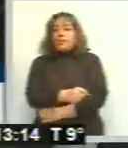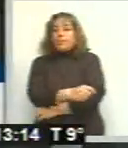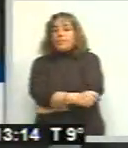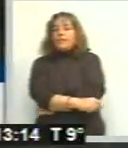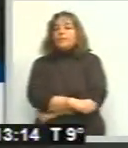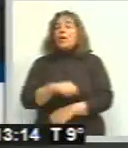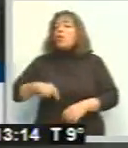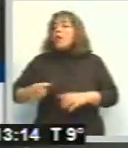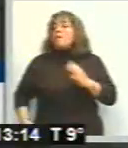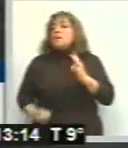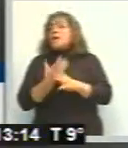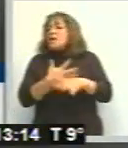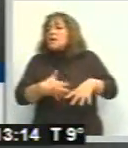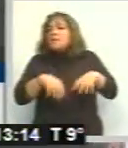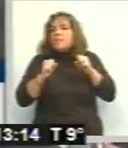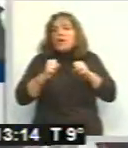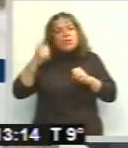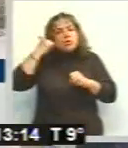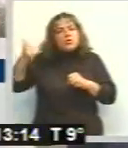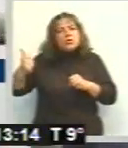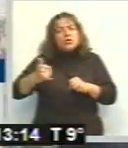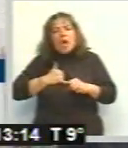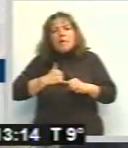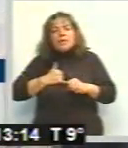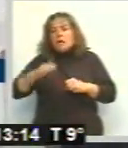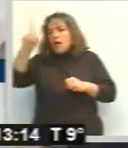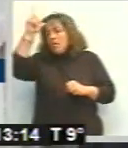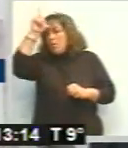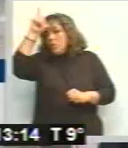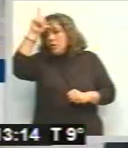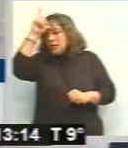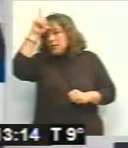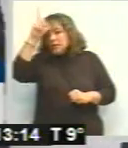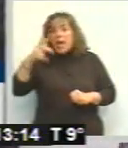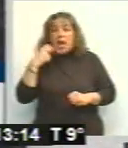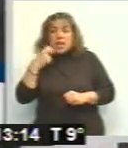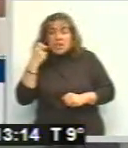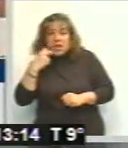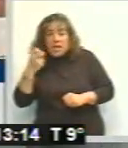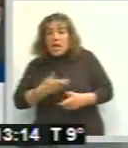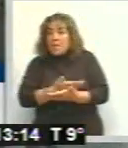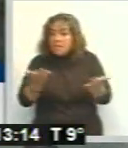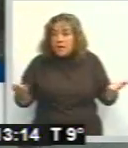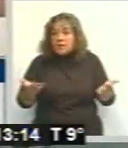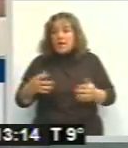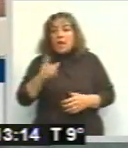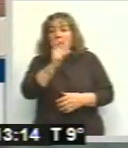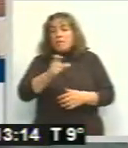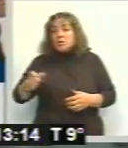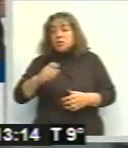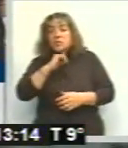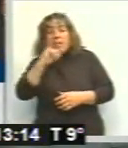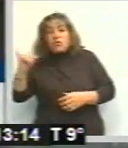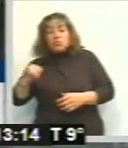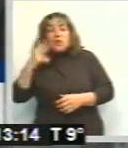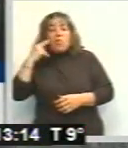En horas tempranas de la mañana recibimos un aviso de la policía de la División Rural Ambiental, que bueno, la gente hace una denuncia al